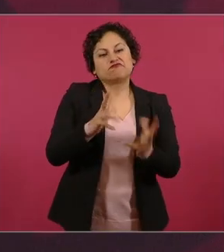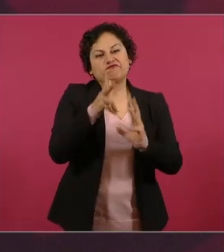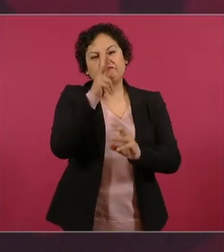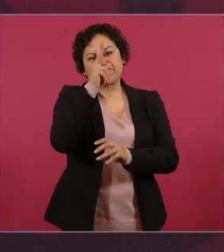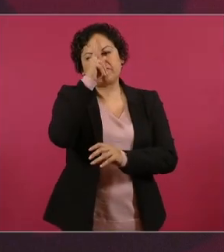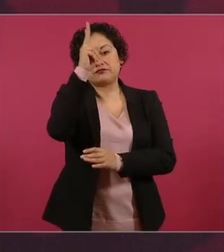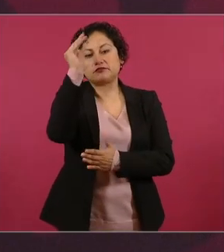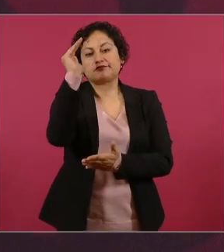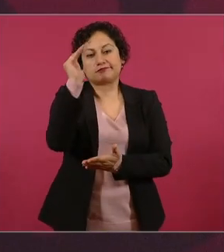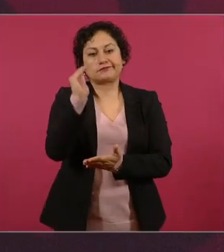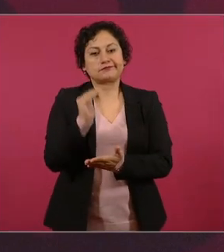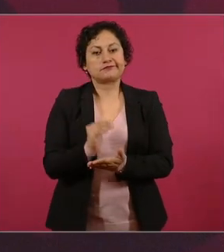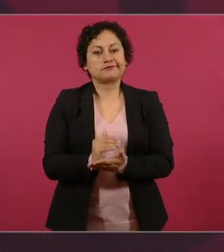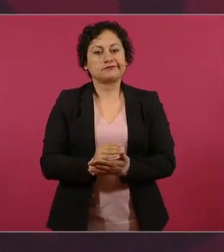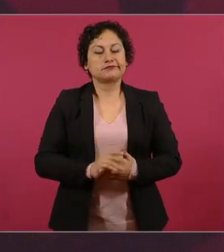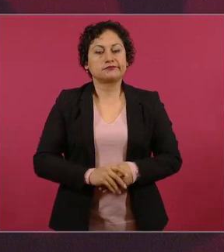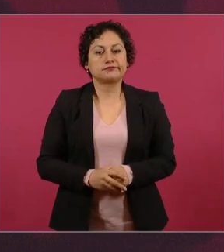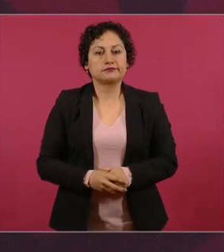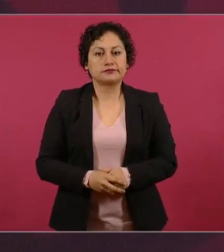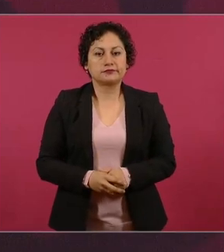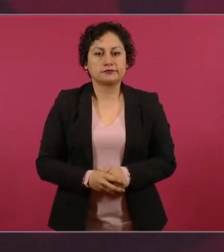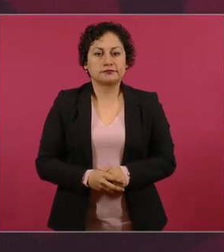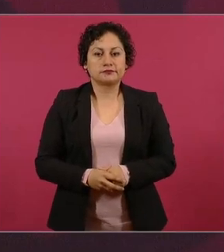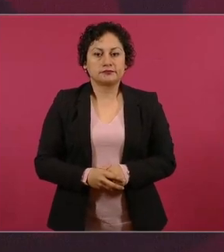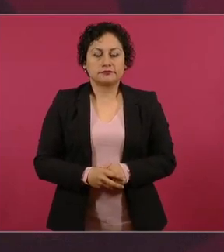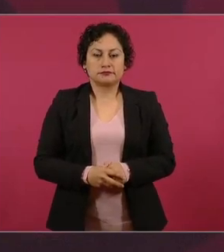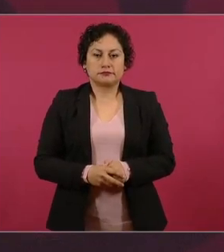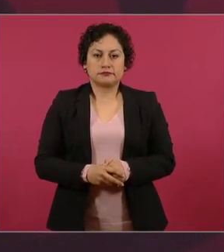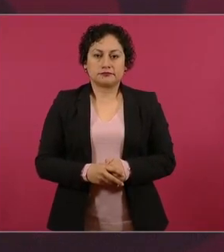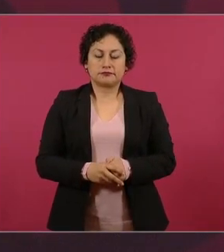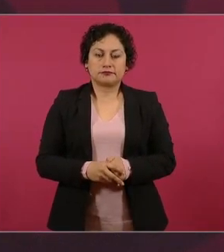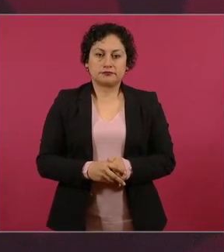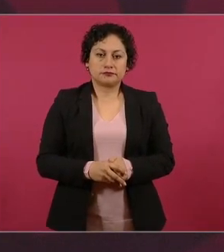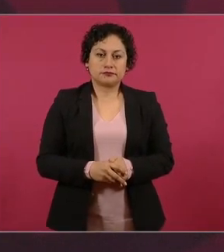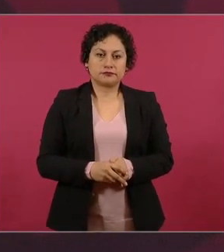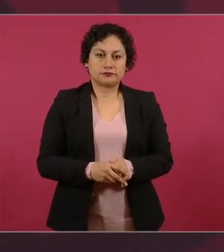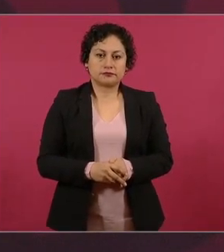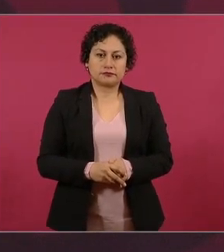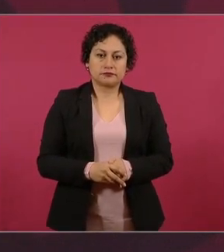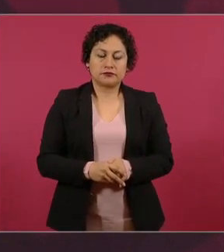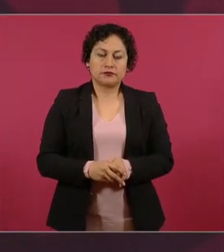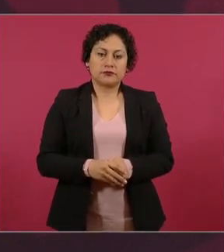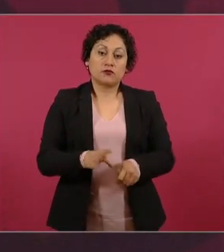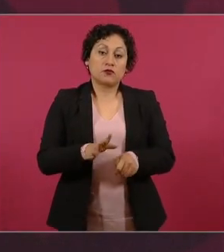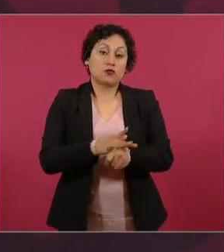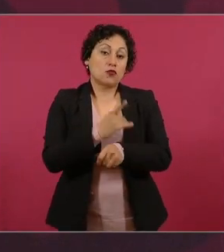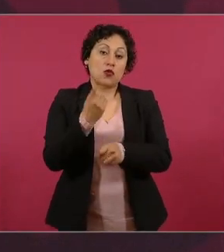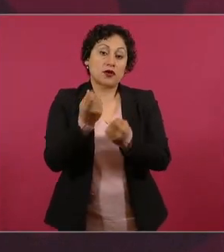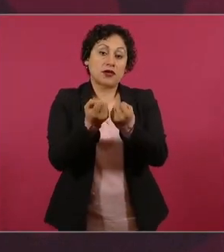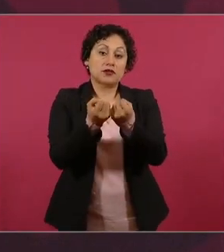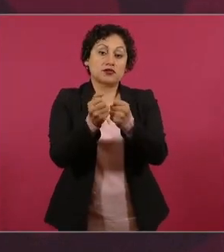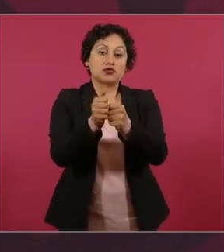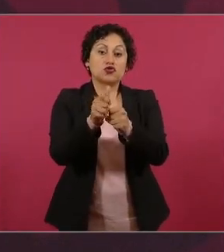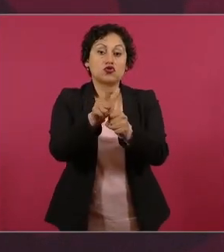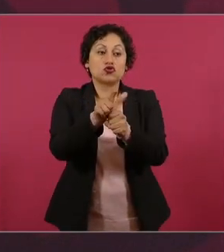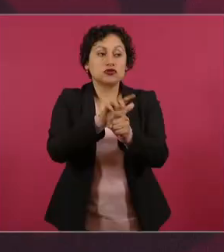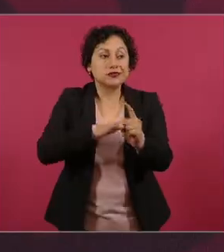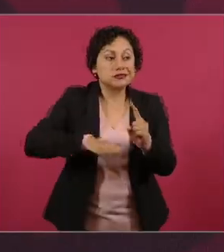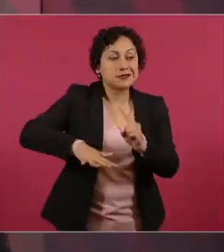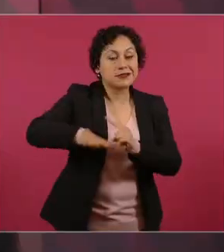Menos violencia. Donde está roto el tejido social, aquí mismo en la